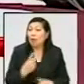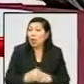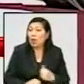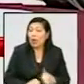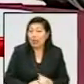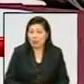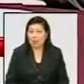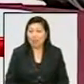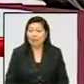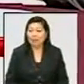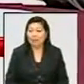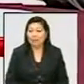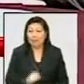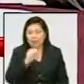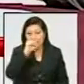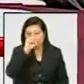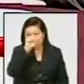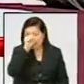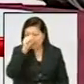estos pacientes?